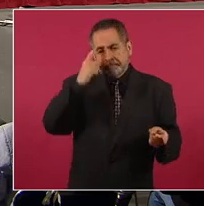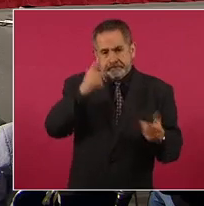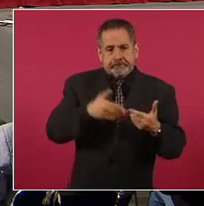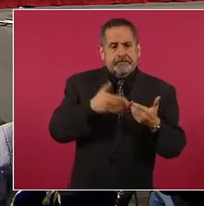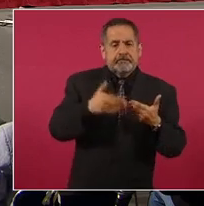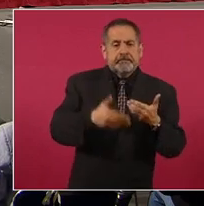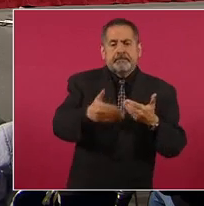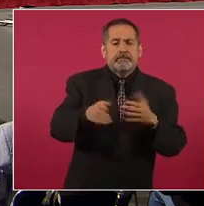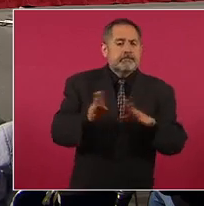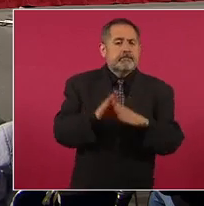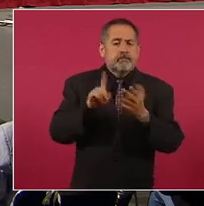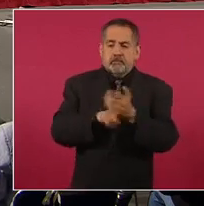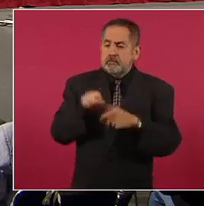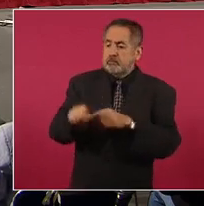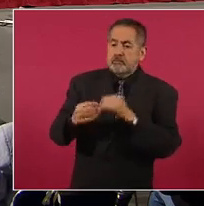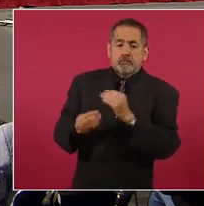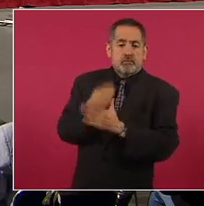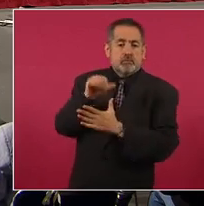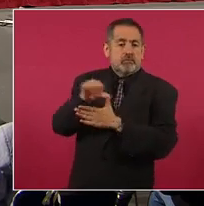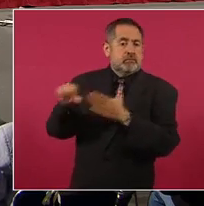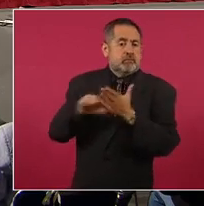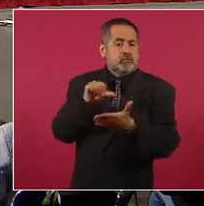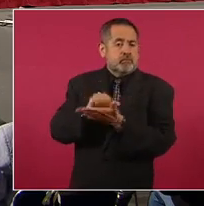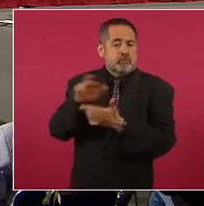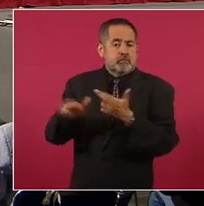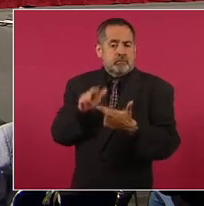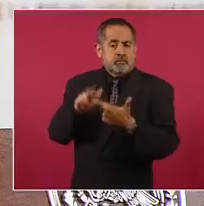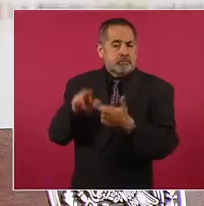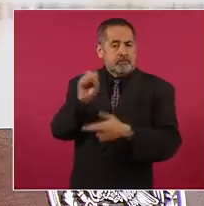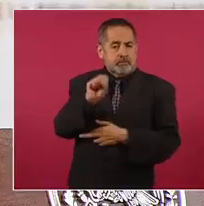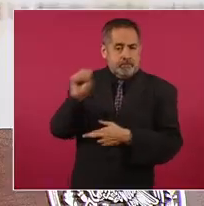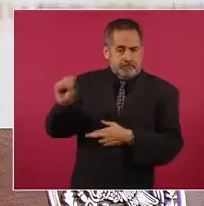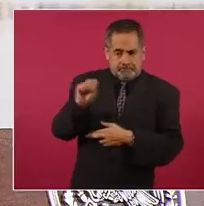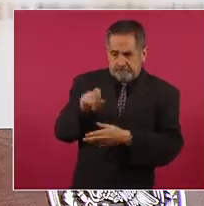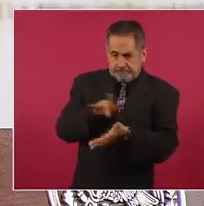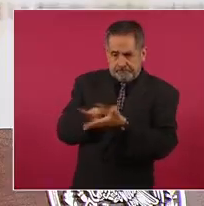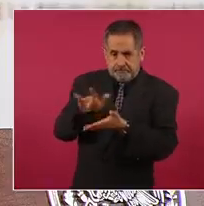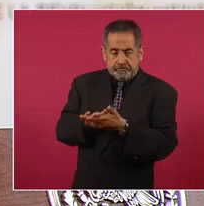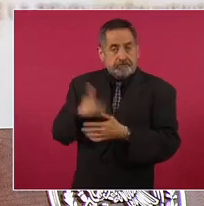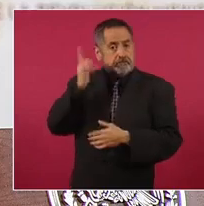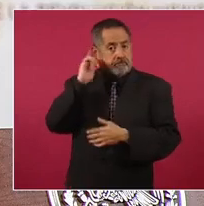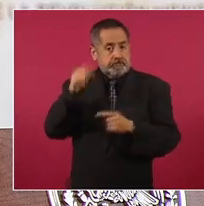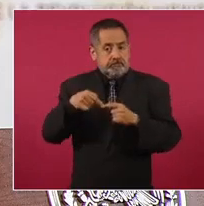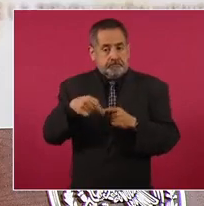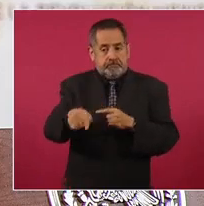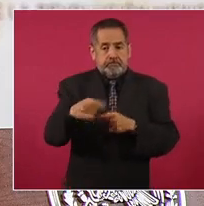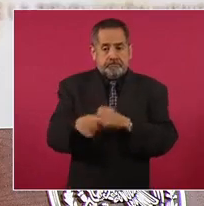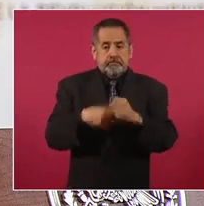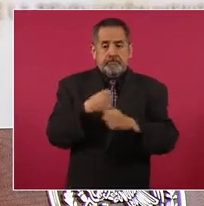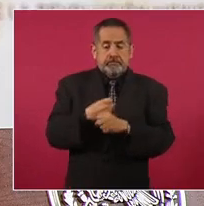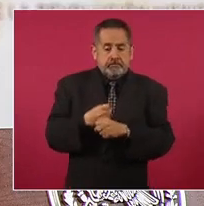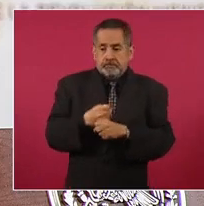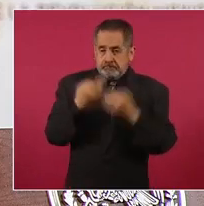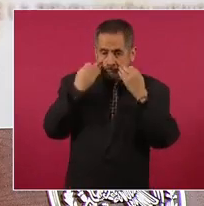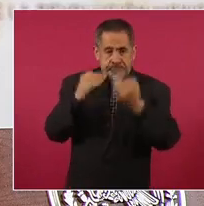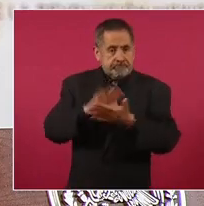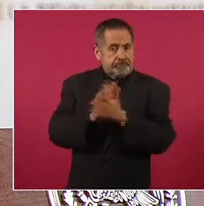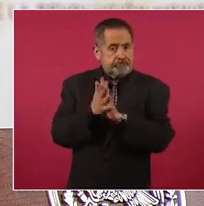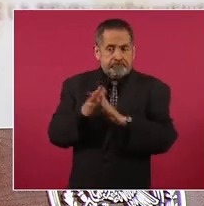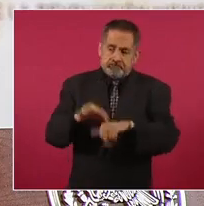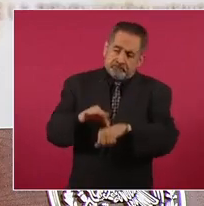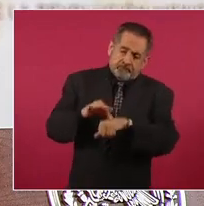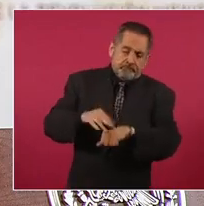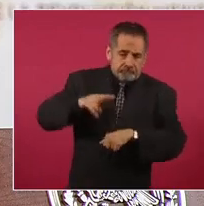del centro regional en el caso de Saltillo, y esperemos que este año podamos ver realizados